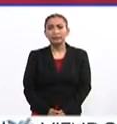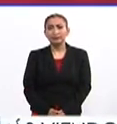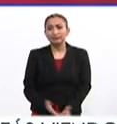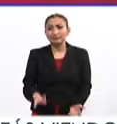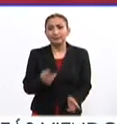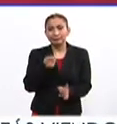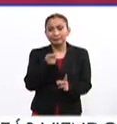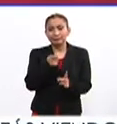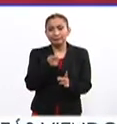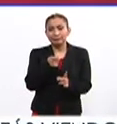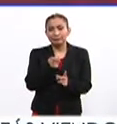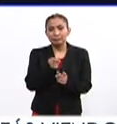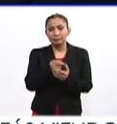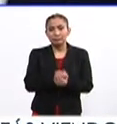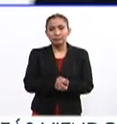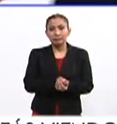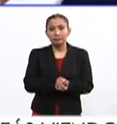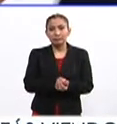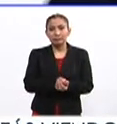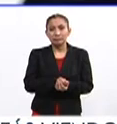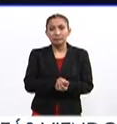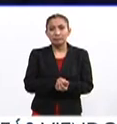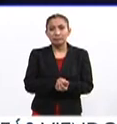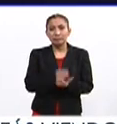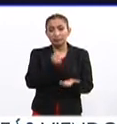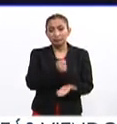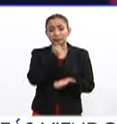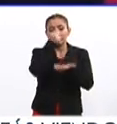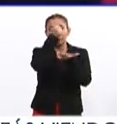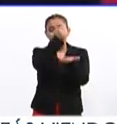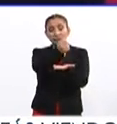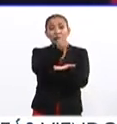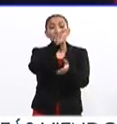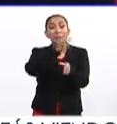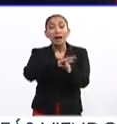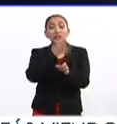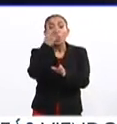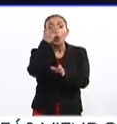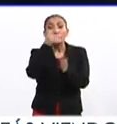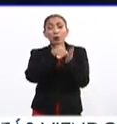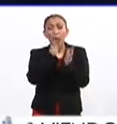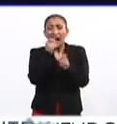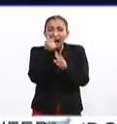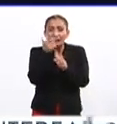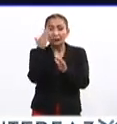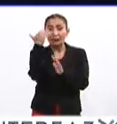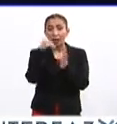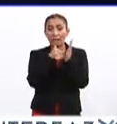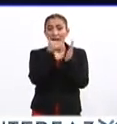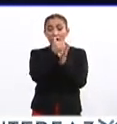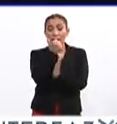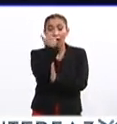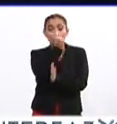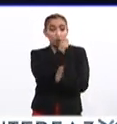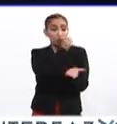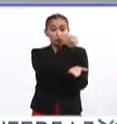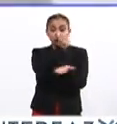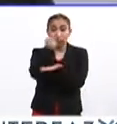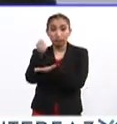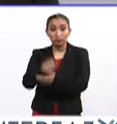Pues va a más de 4 millones, casi a 5 millones de estudiantes.